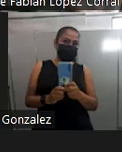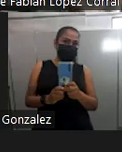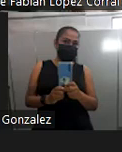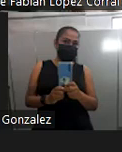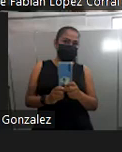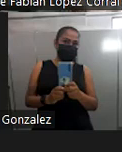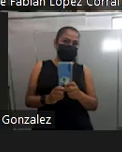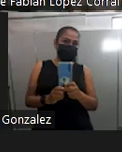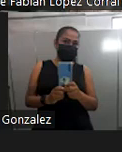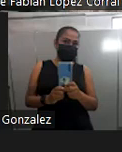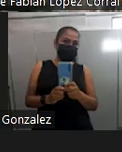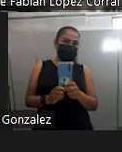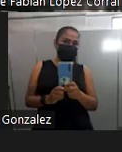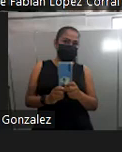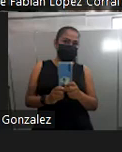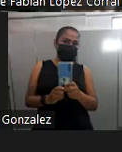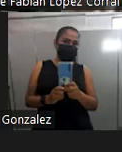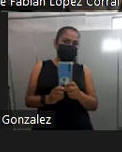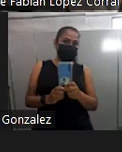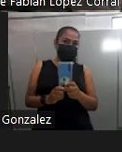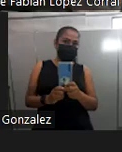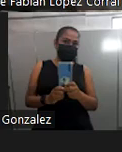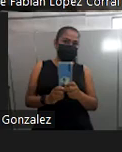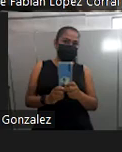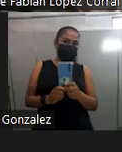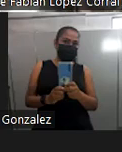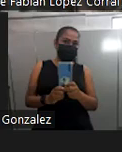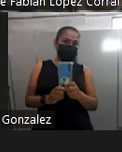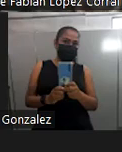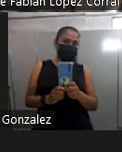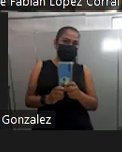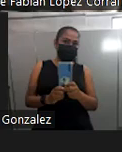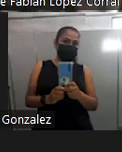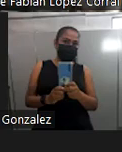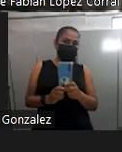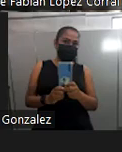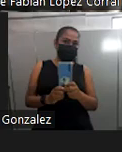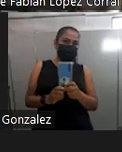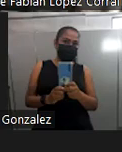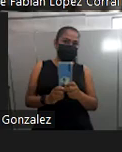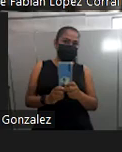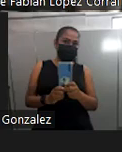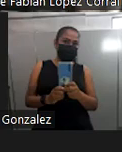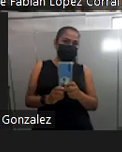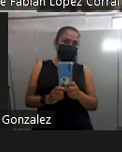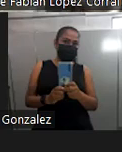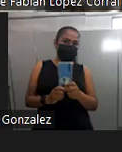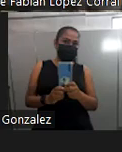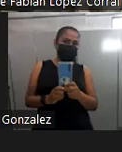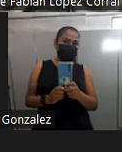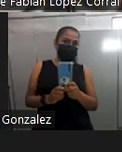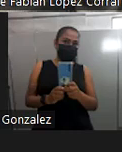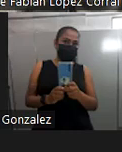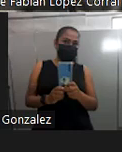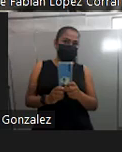se debe a que son aguas poco profundas y ahí bueno México tiene pues mucho redondos o sea